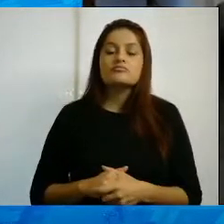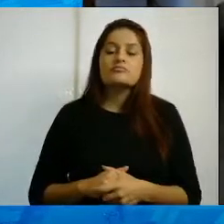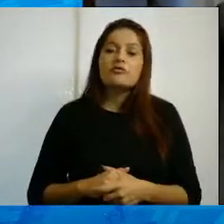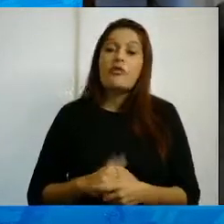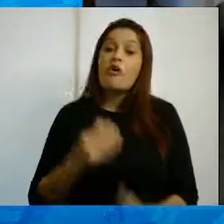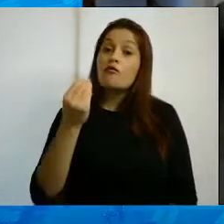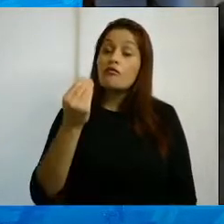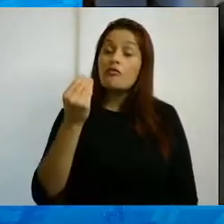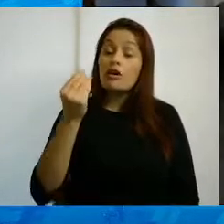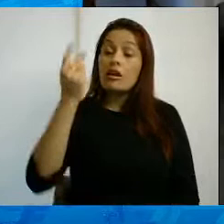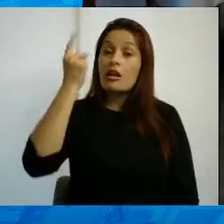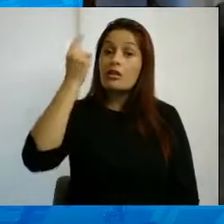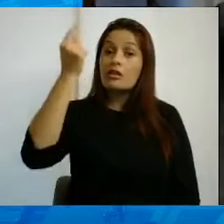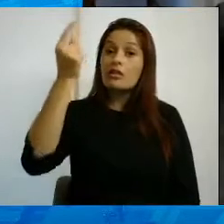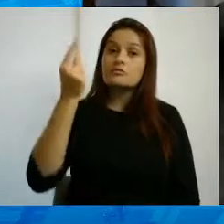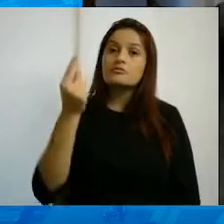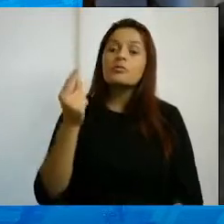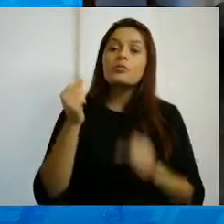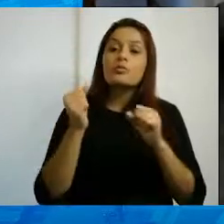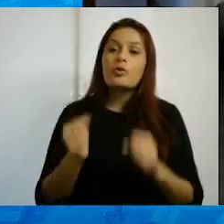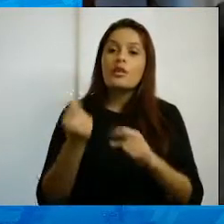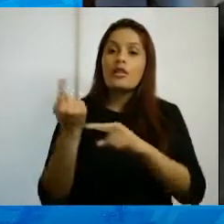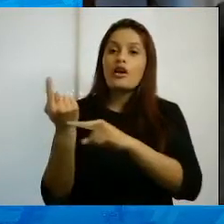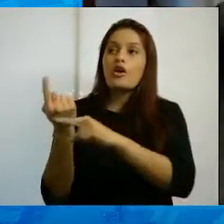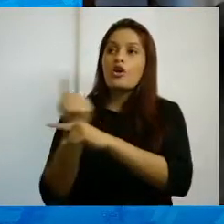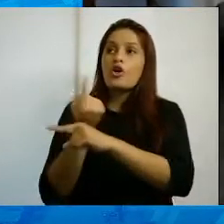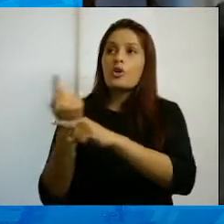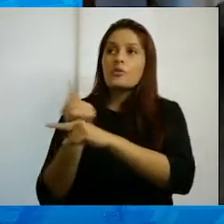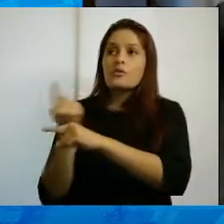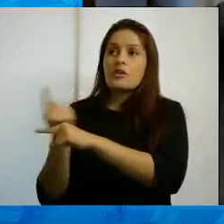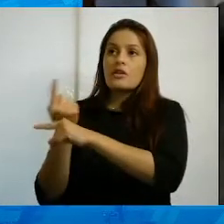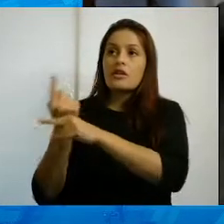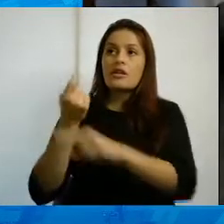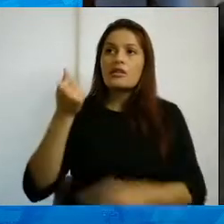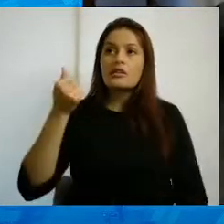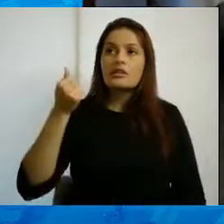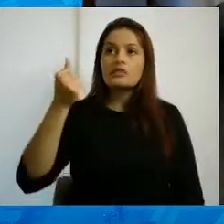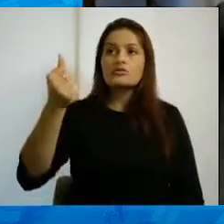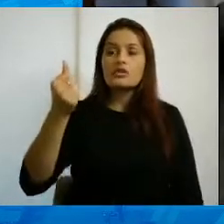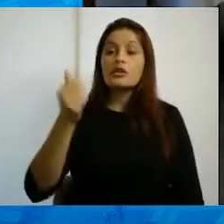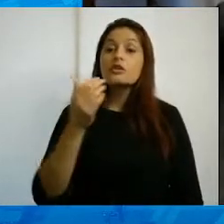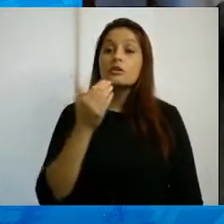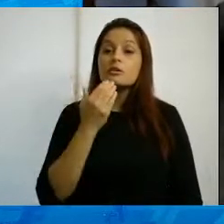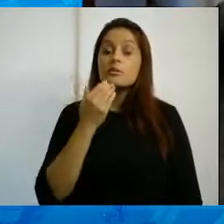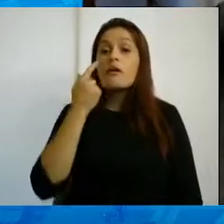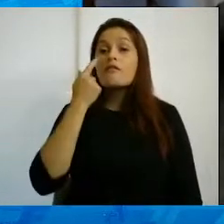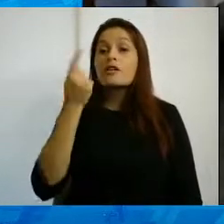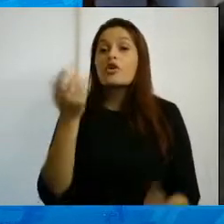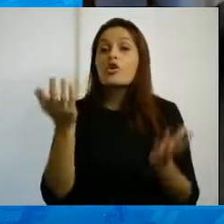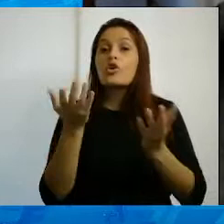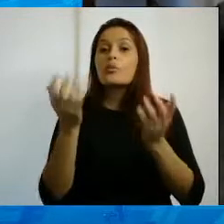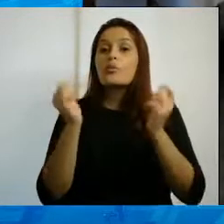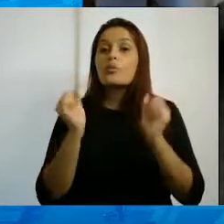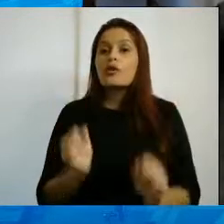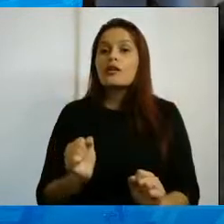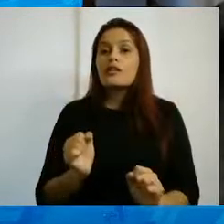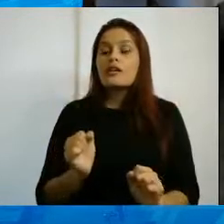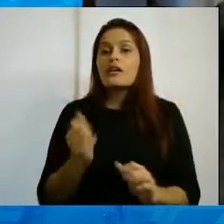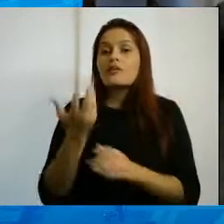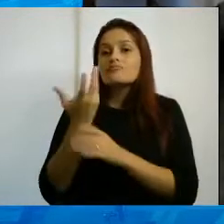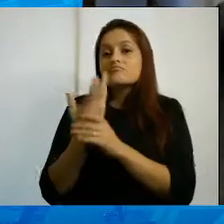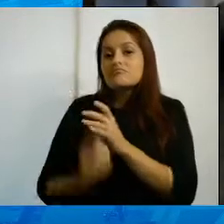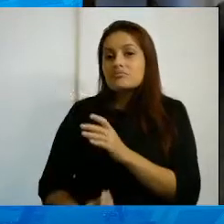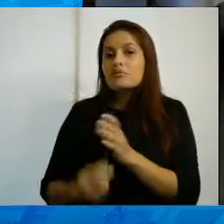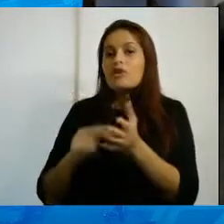buena instancia poder conversar también con las organizaciones presentes para ver cómo podemos resolver